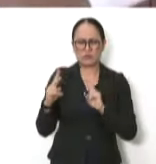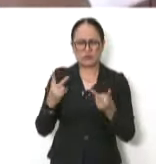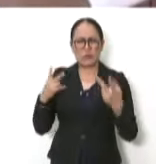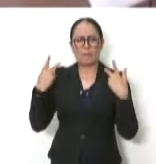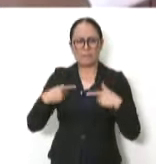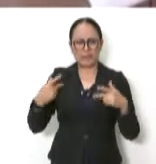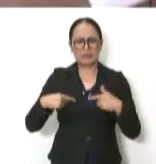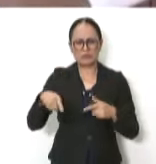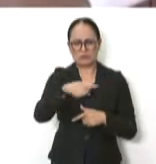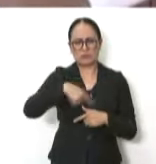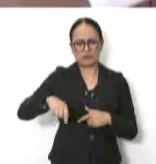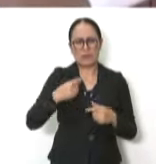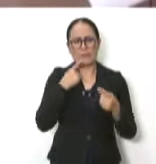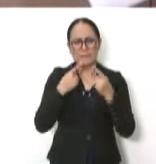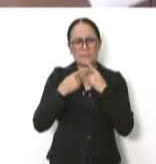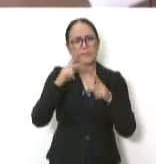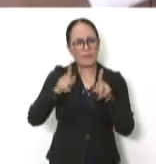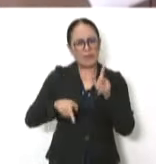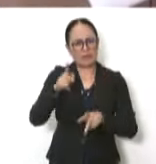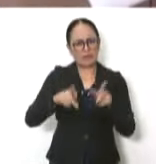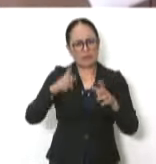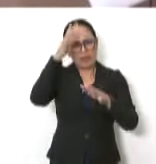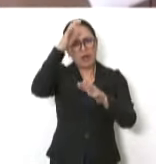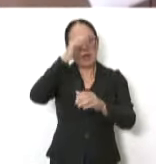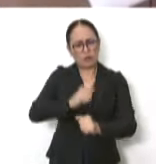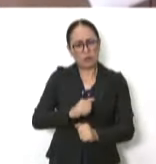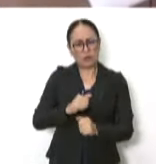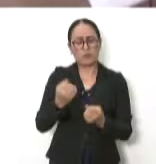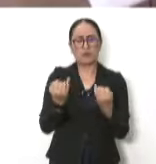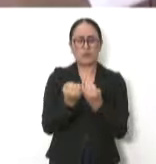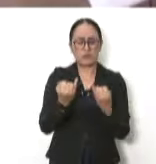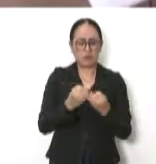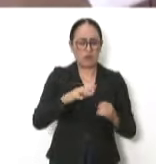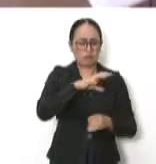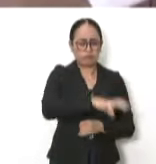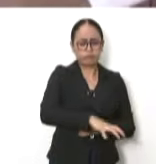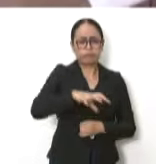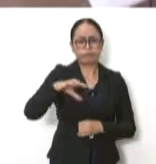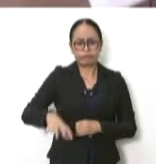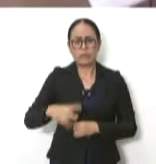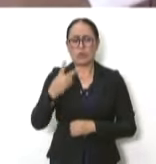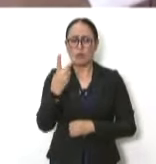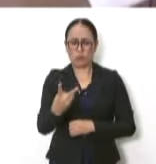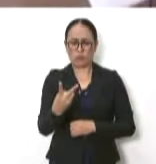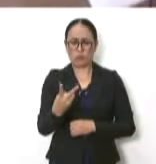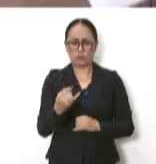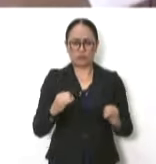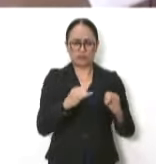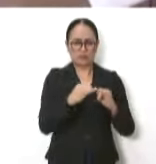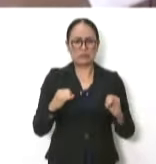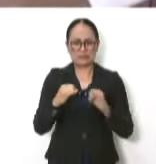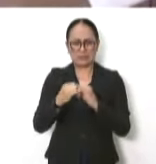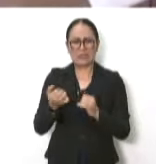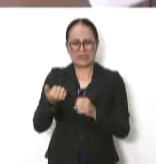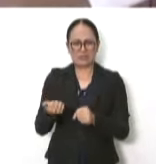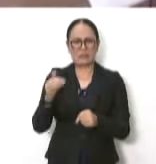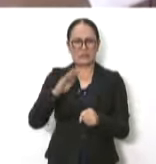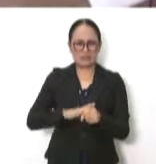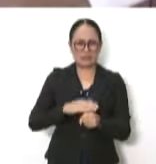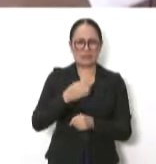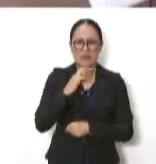trabajos del Paso Express. Por otra parte, dos de las unidades administrativas que se pronunciaron sobre esta